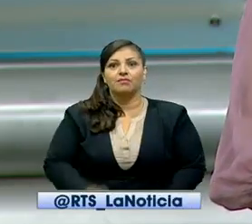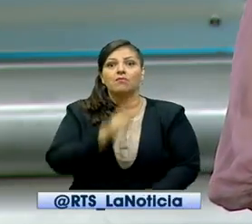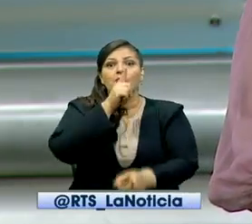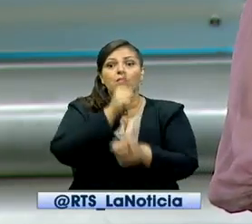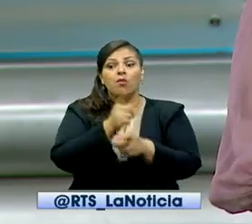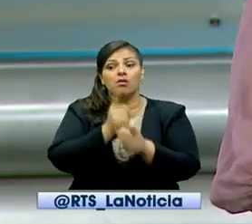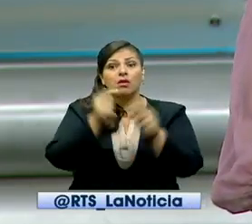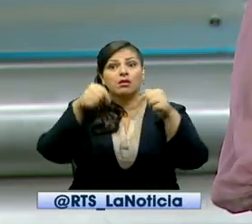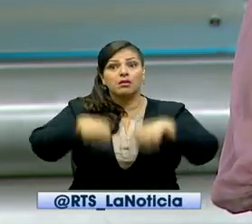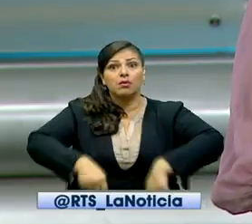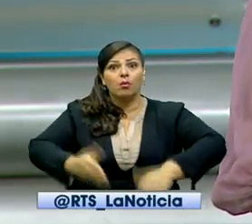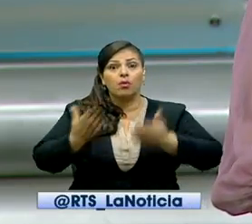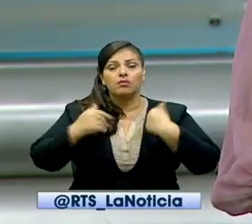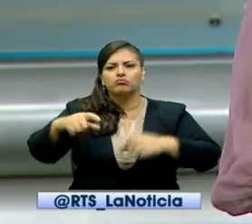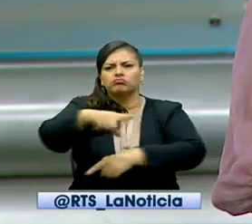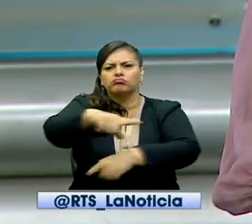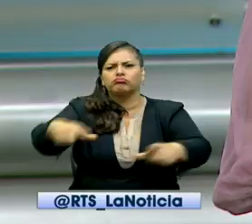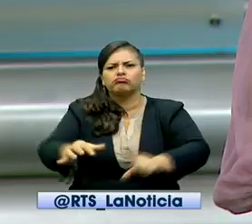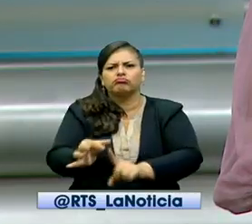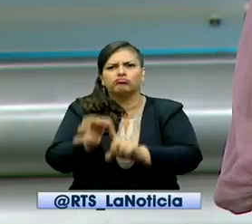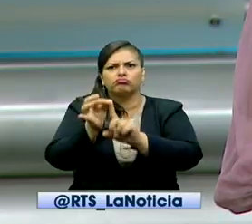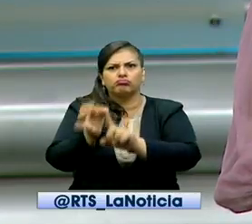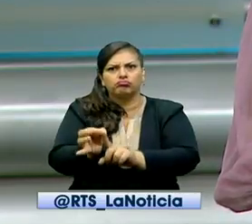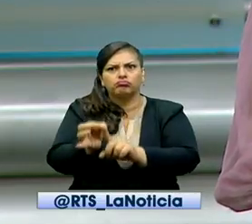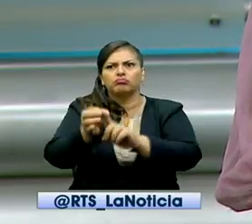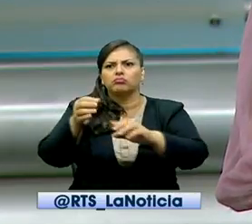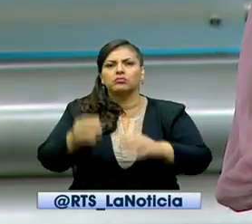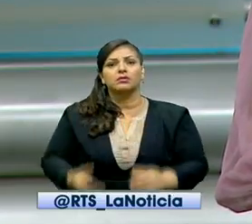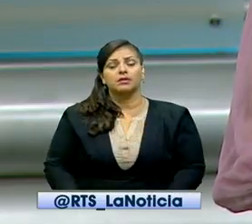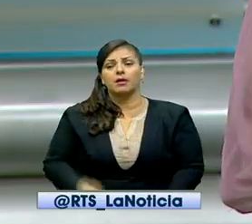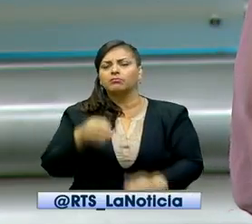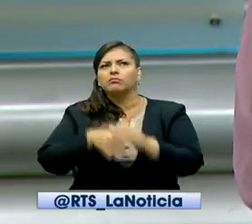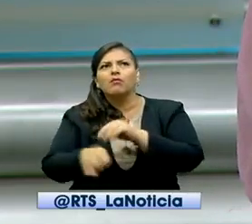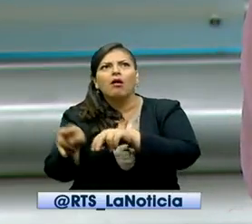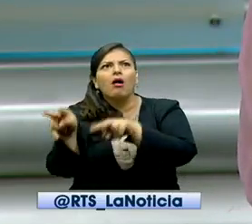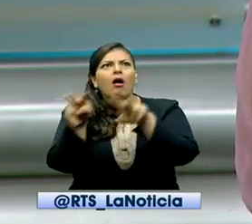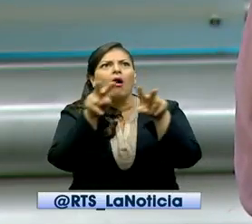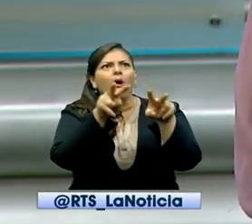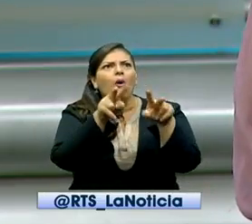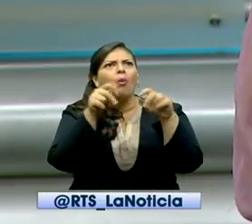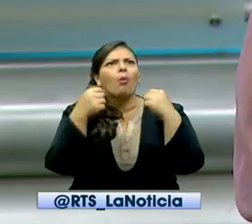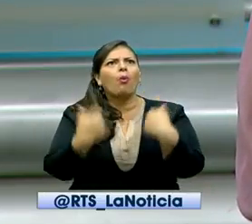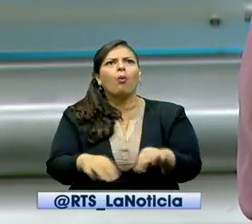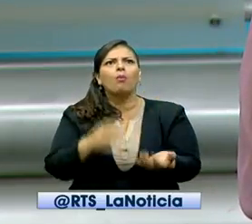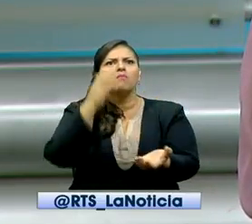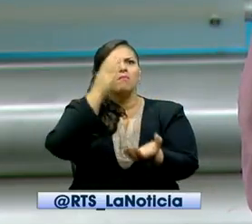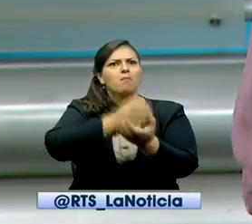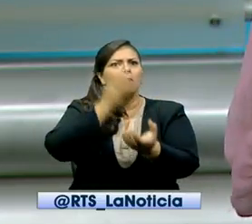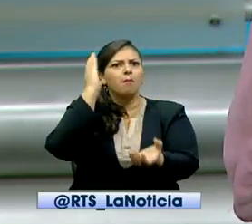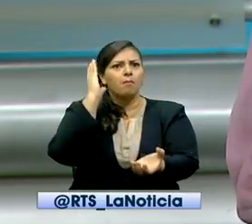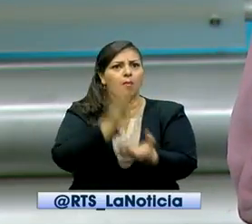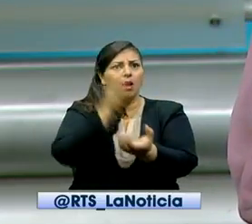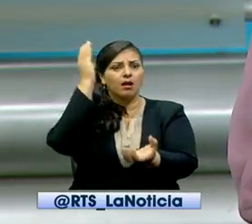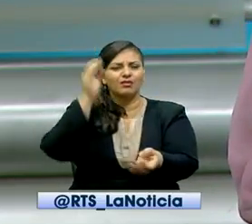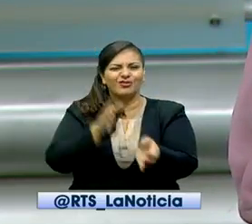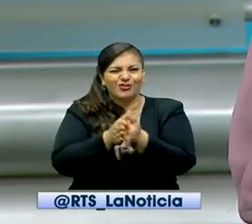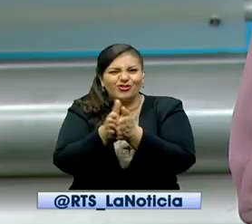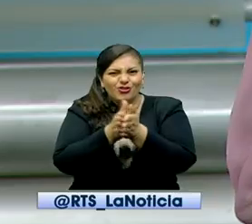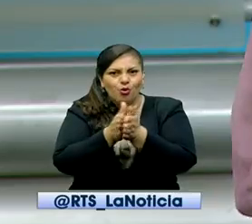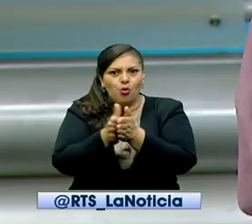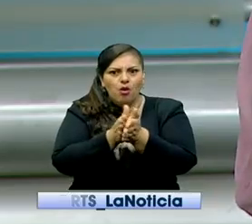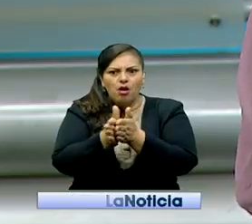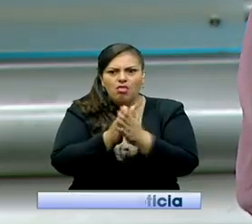espacio cultural donde se desarrollan actividades relacionadas con las artes se trata de ciudad cacao donde el visitante puede